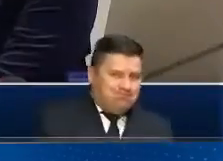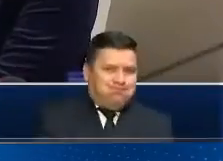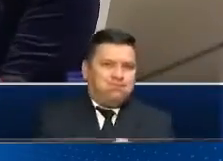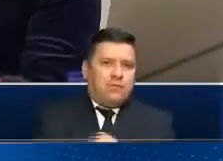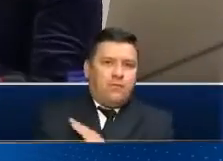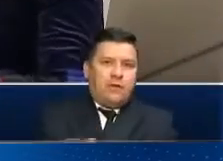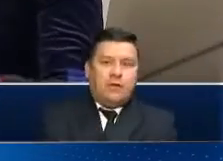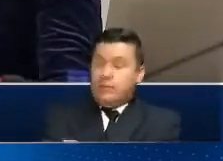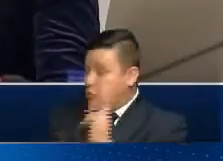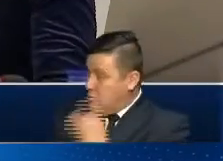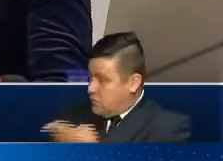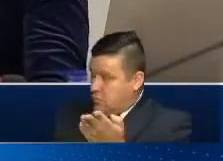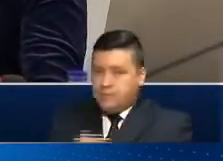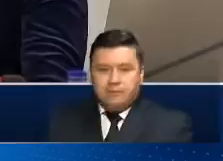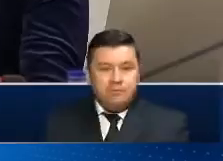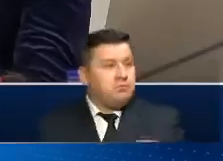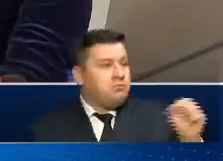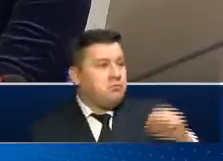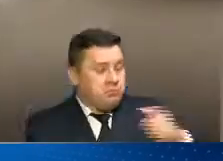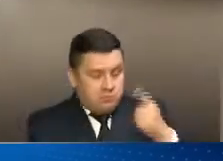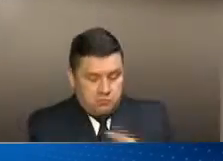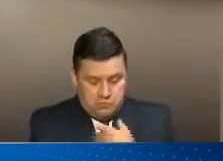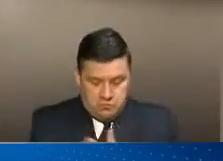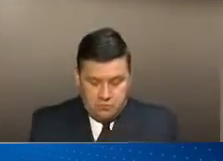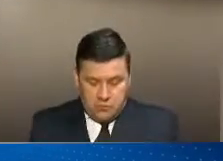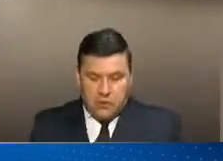escuchamos. Así es, presidente.